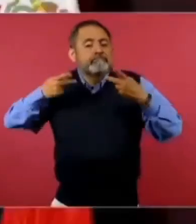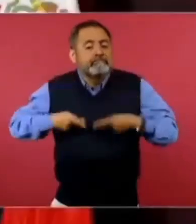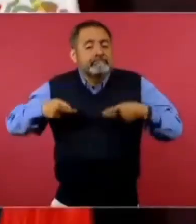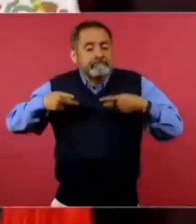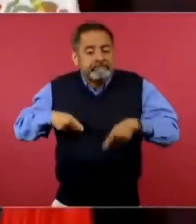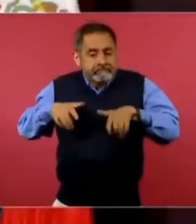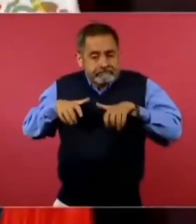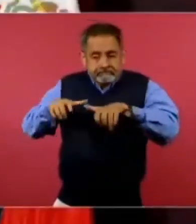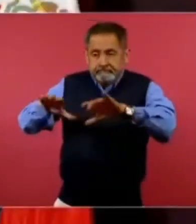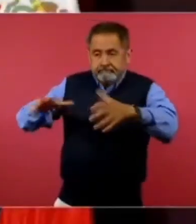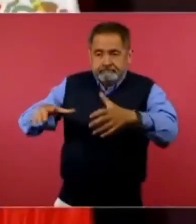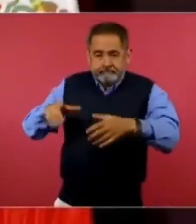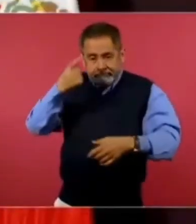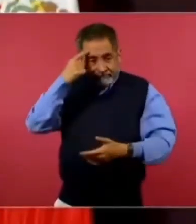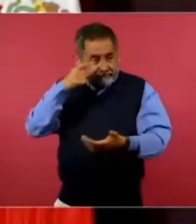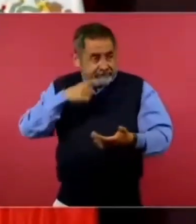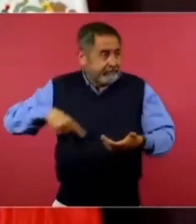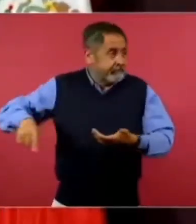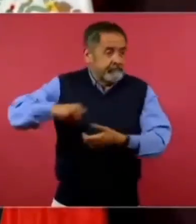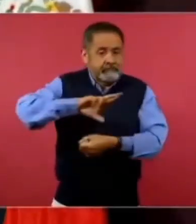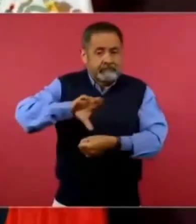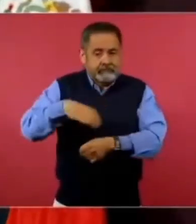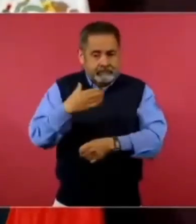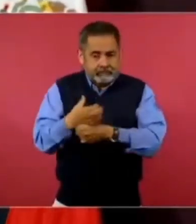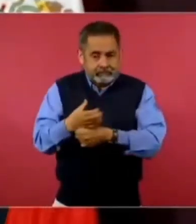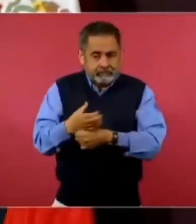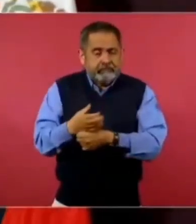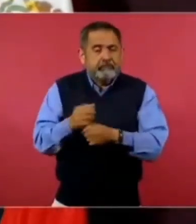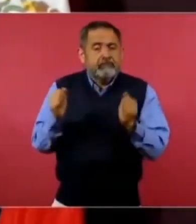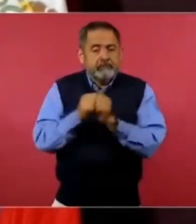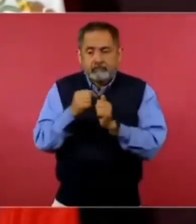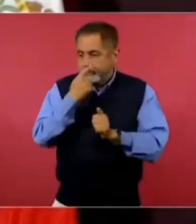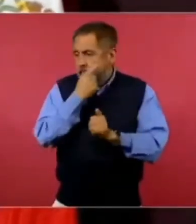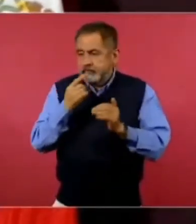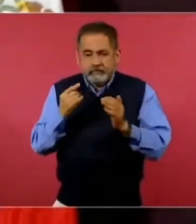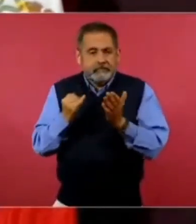una república democrática.